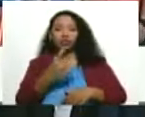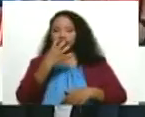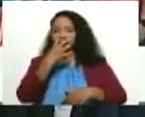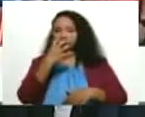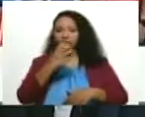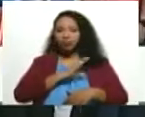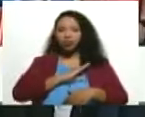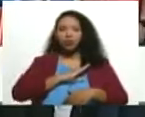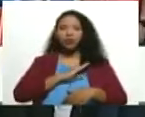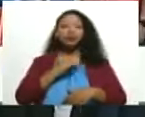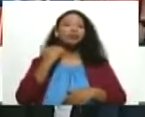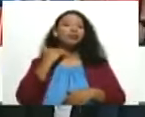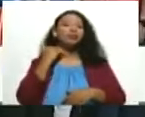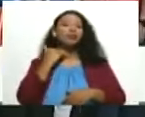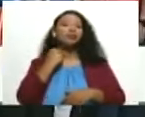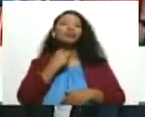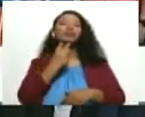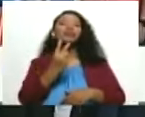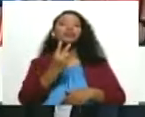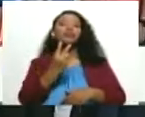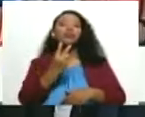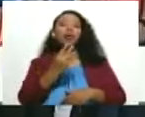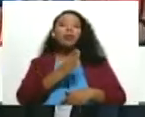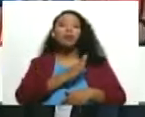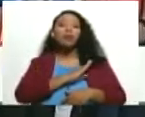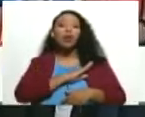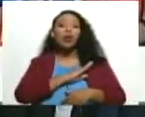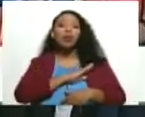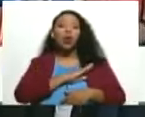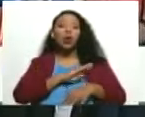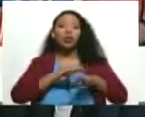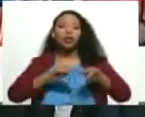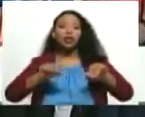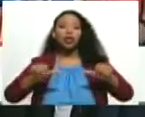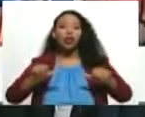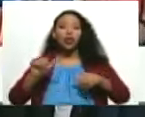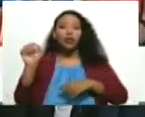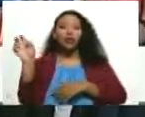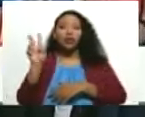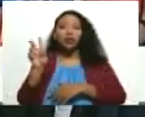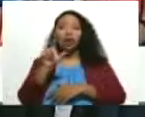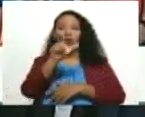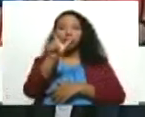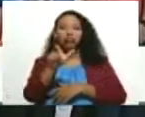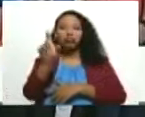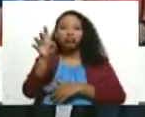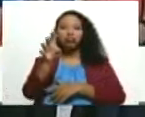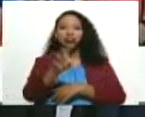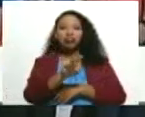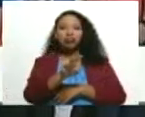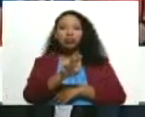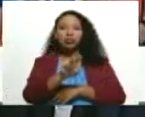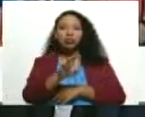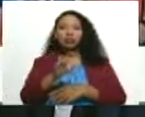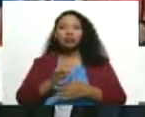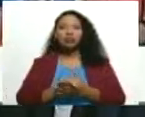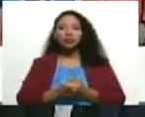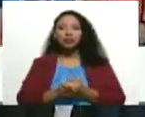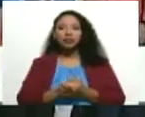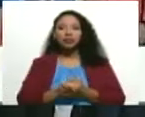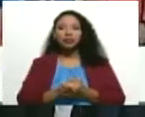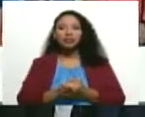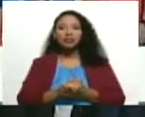nuestra garganta, el territorio incontrovertiblemente venezolano de la Guayana